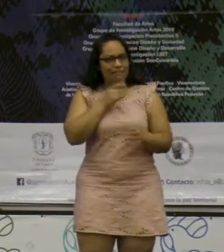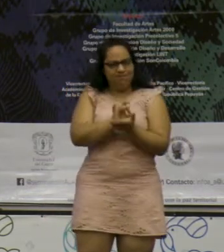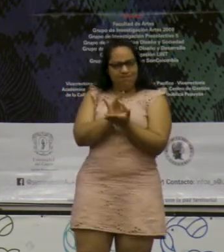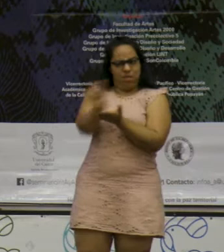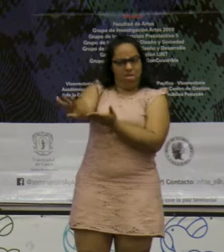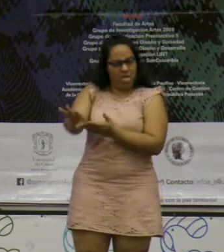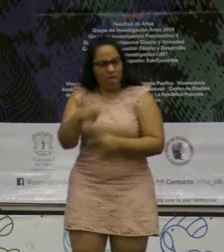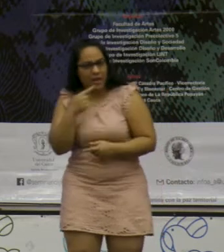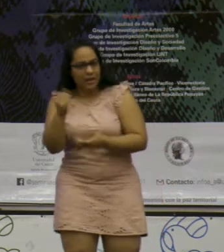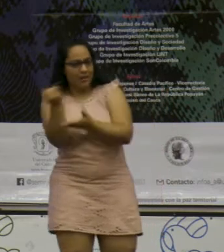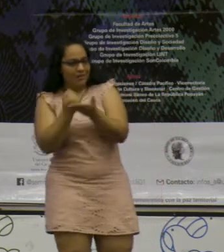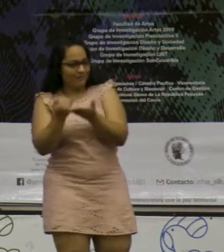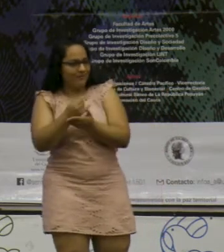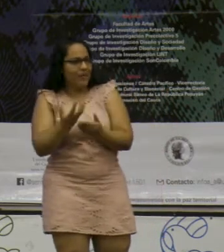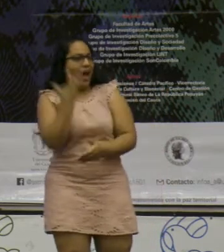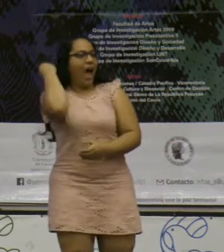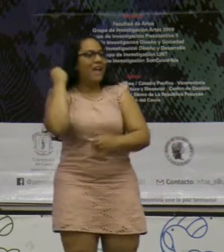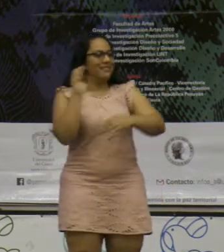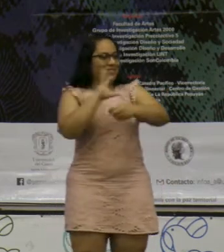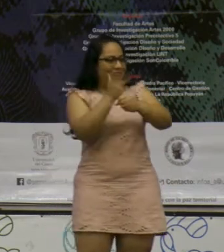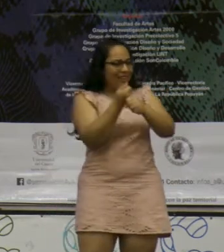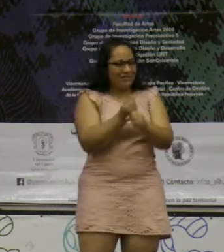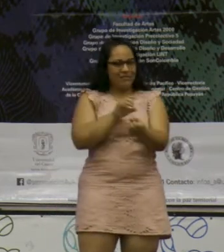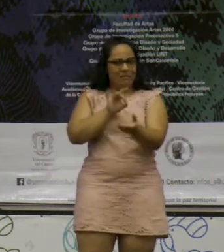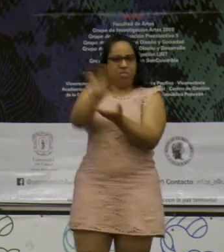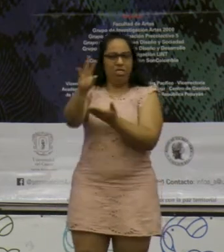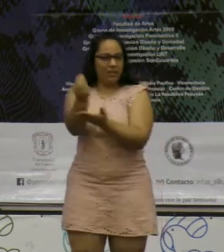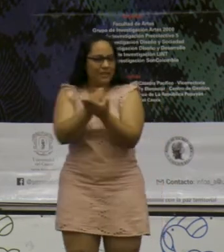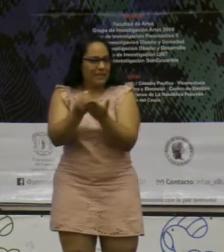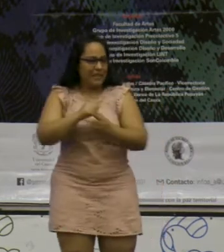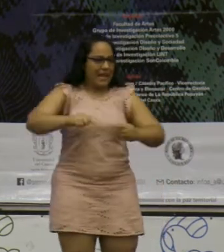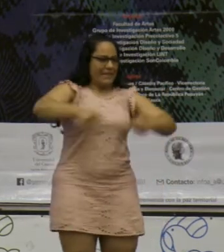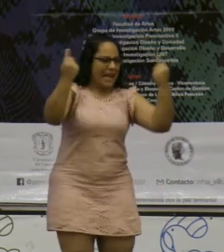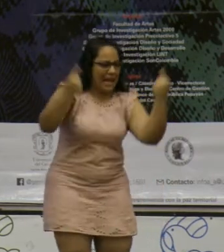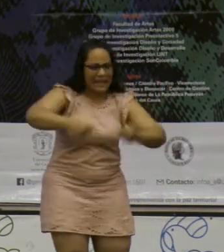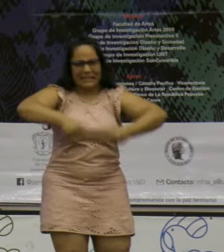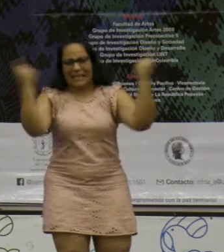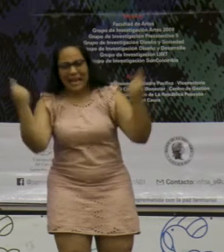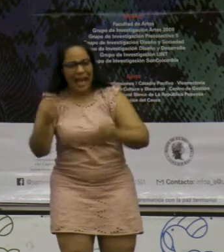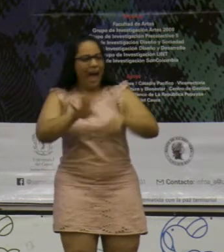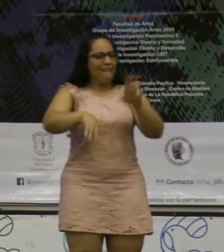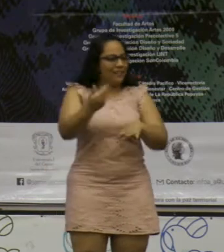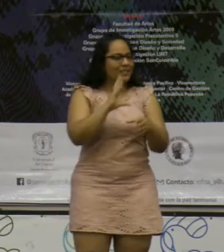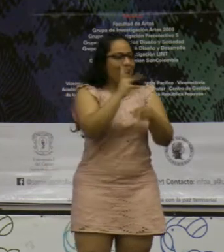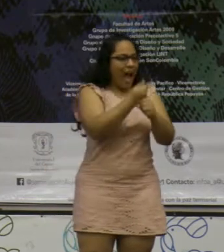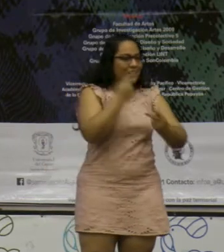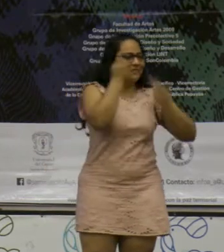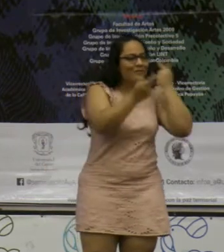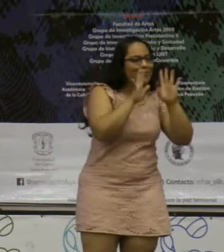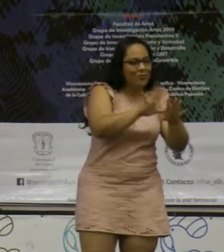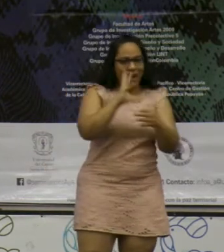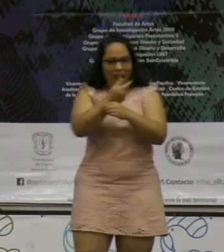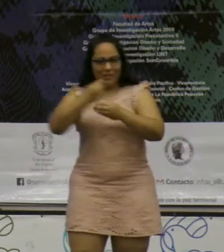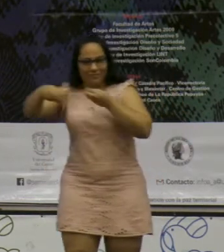ilustración como tradicionalmente fueron las artes con el diseño. O sea, esa pela, esa cascada que regularmente las artes visuales y plásticas le